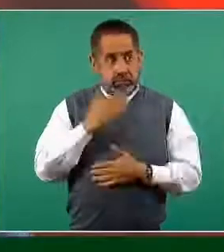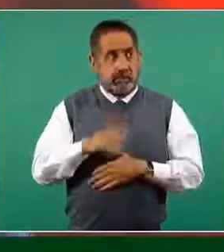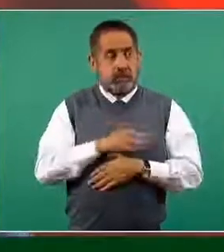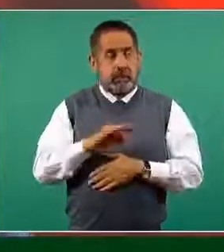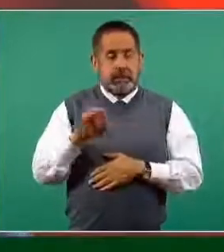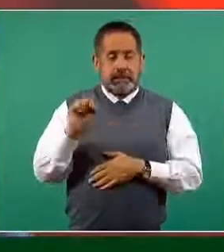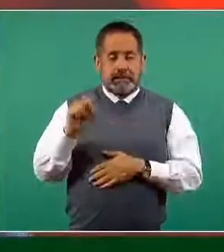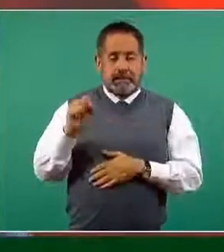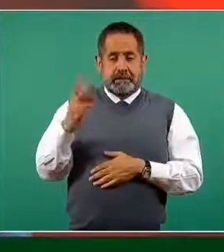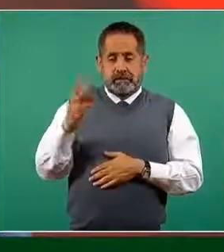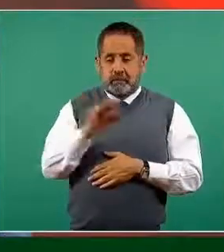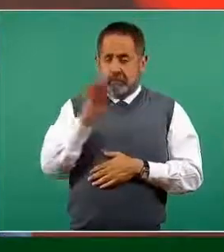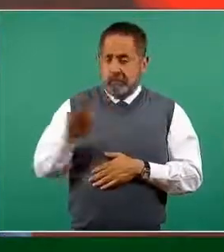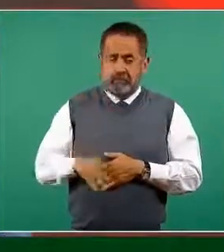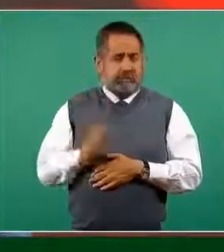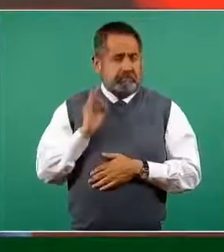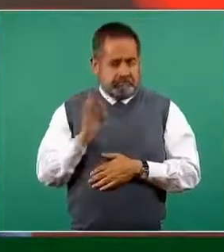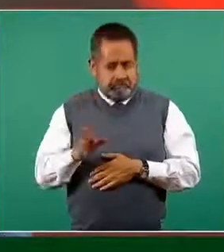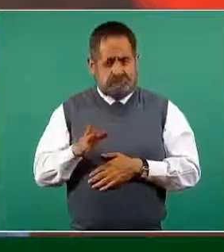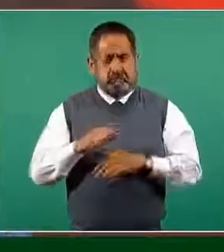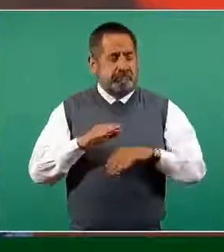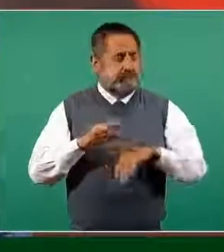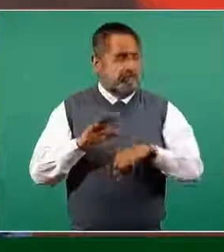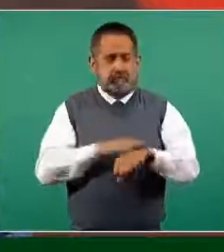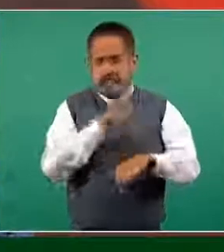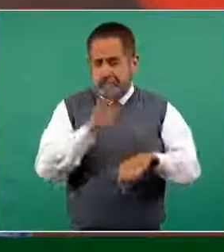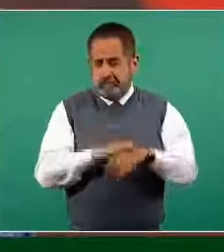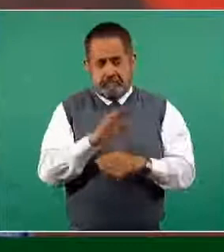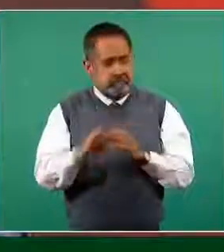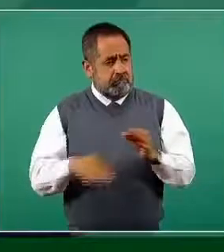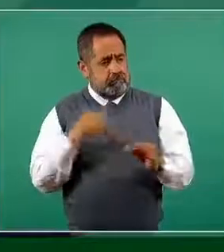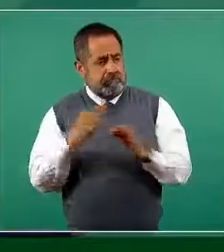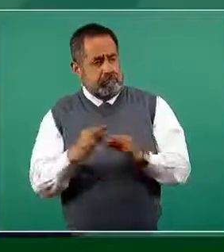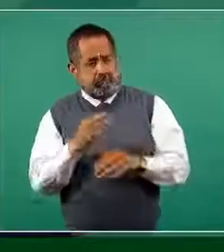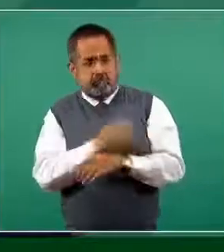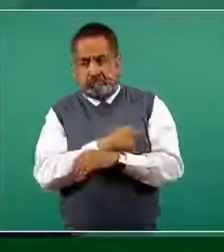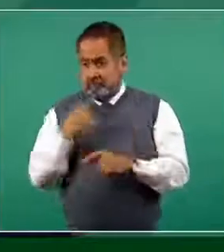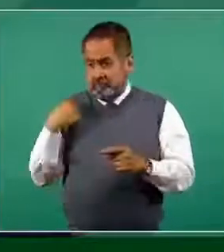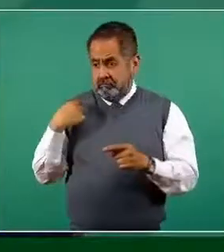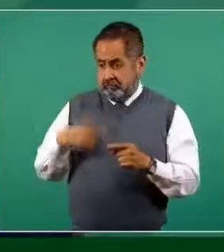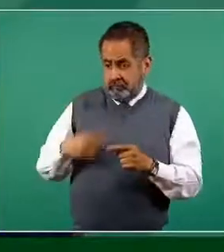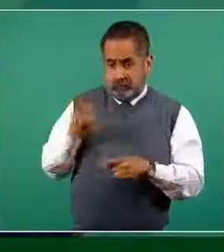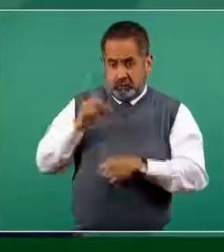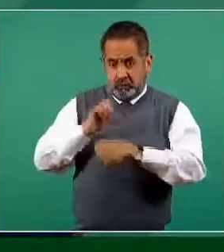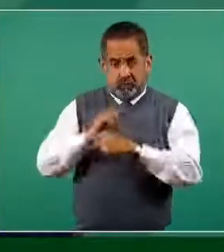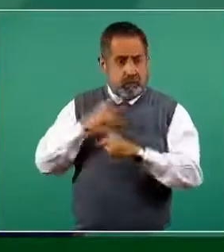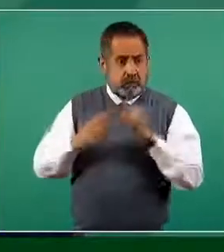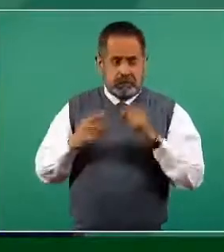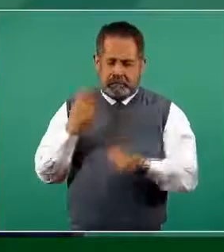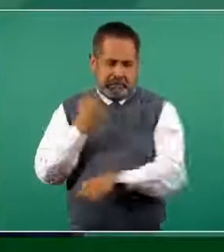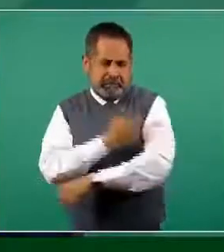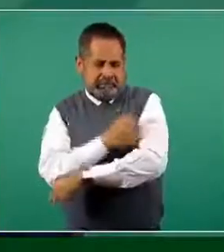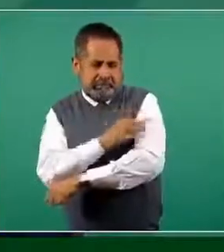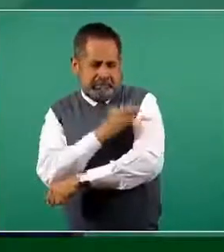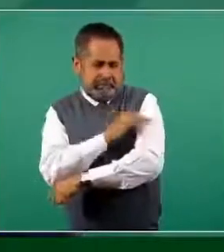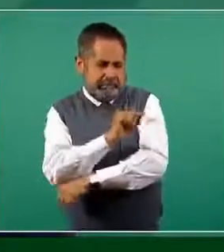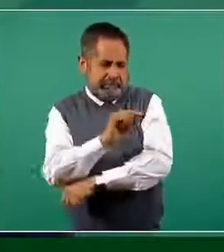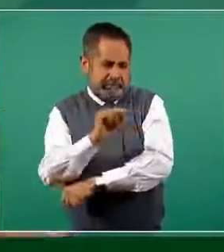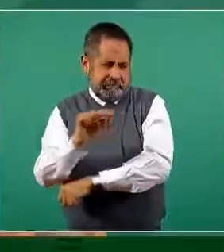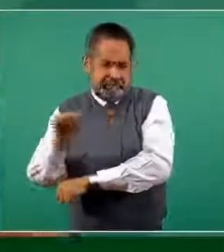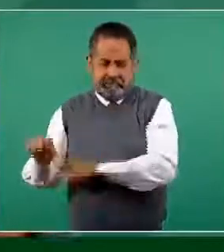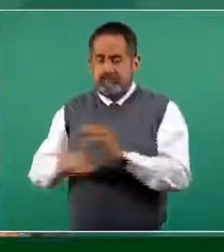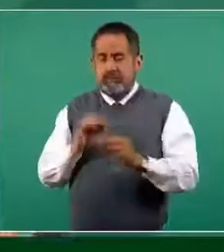del 62% de cumplimiento en tan solo este día y medio, y seguramente a lo largo